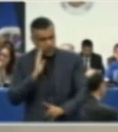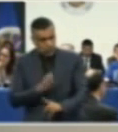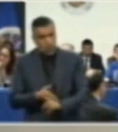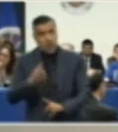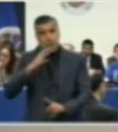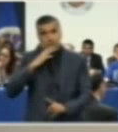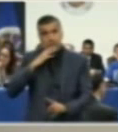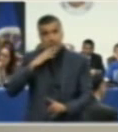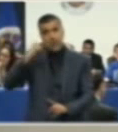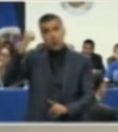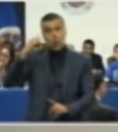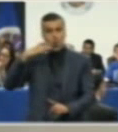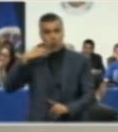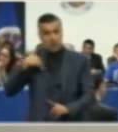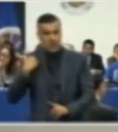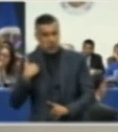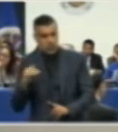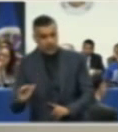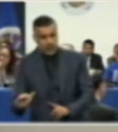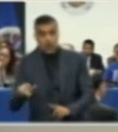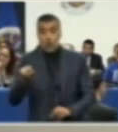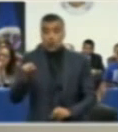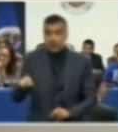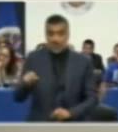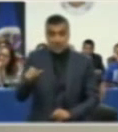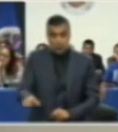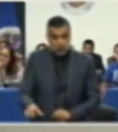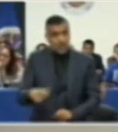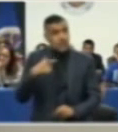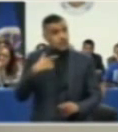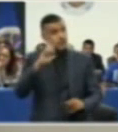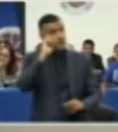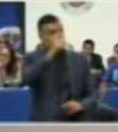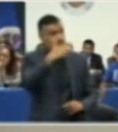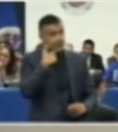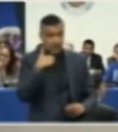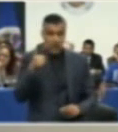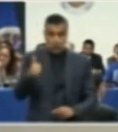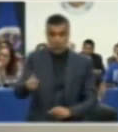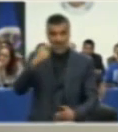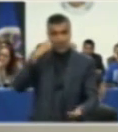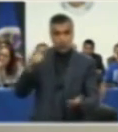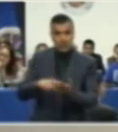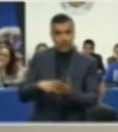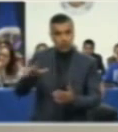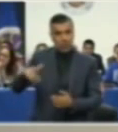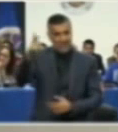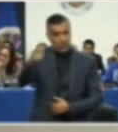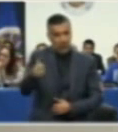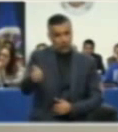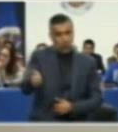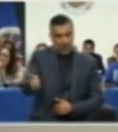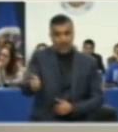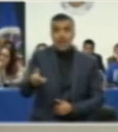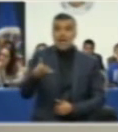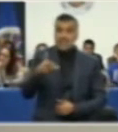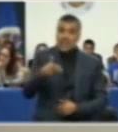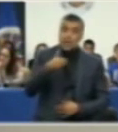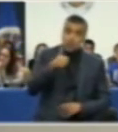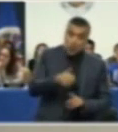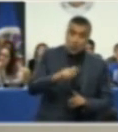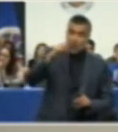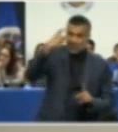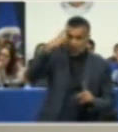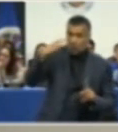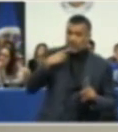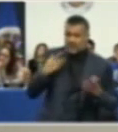mayor o menor de edad, cuando este hijo desea solicitar de manera autónoma el reconocimiento de su pensión, es el propio